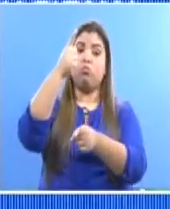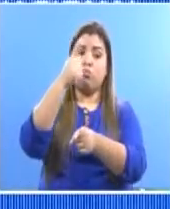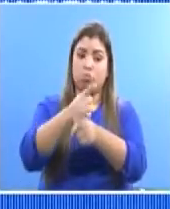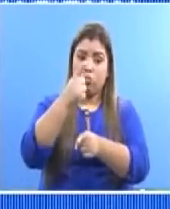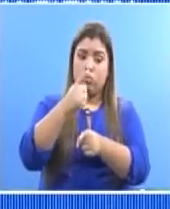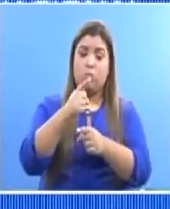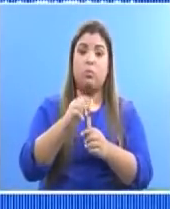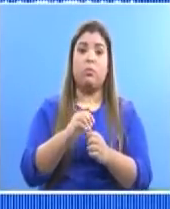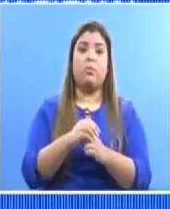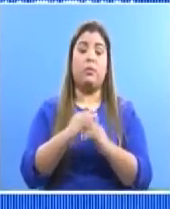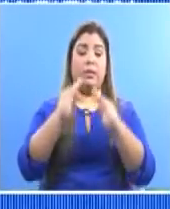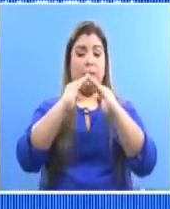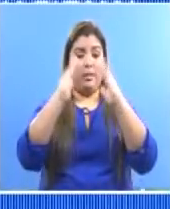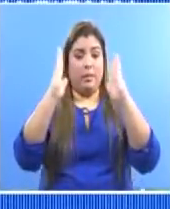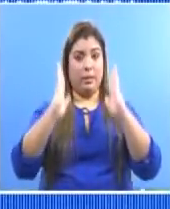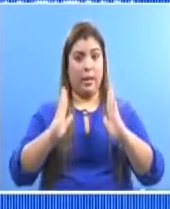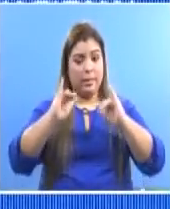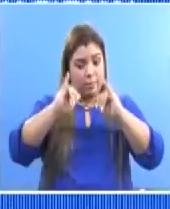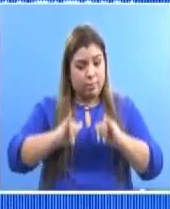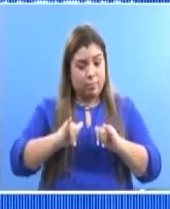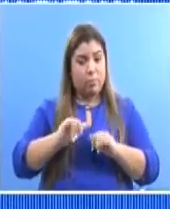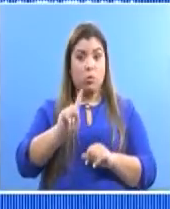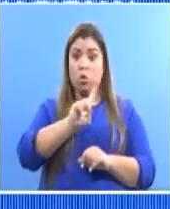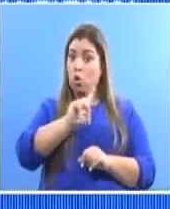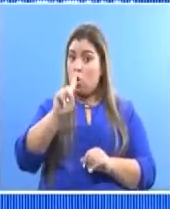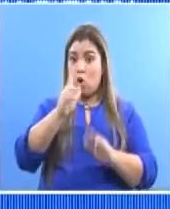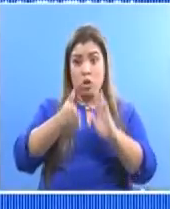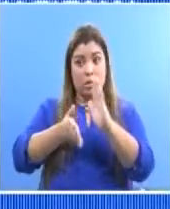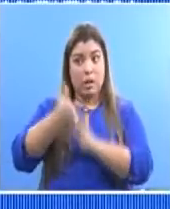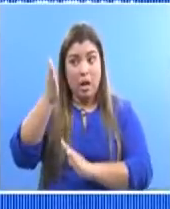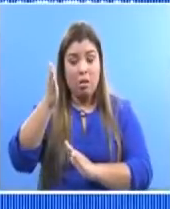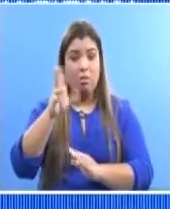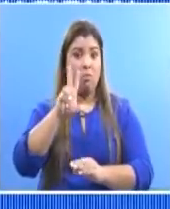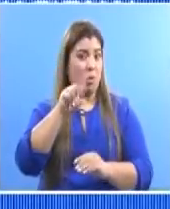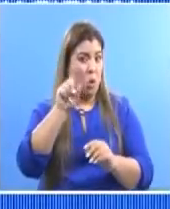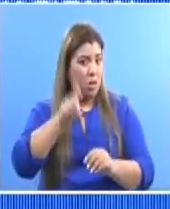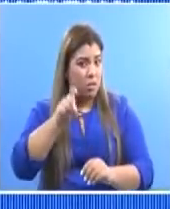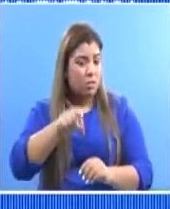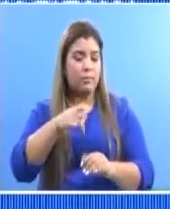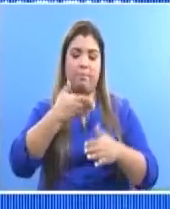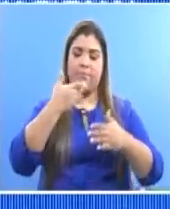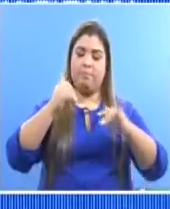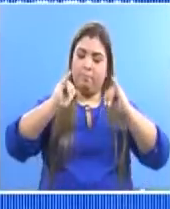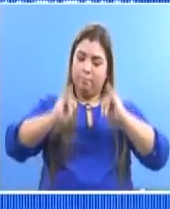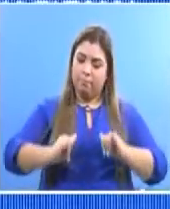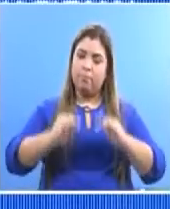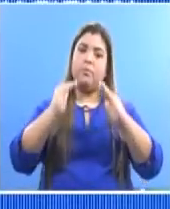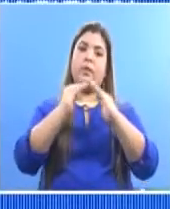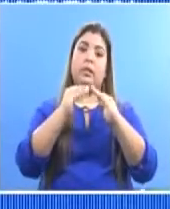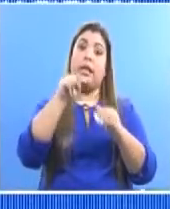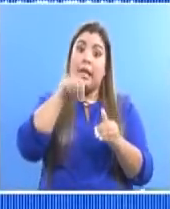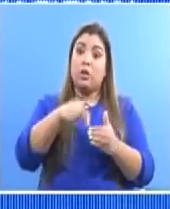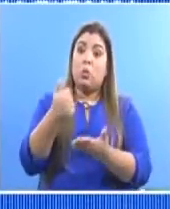y mantenerse en casa y no salir, al menos que no sea necesario, son